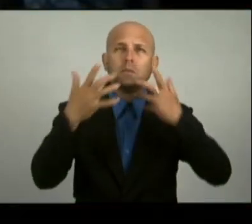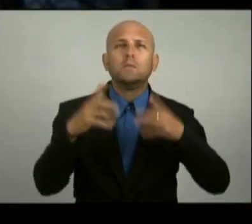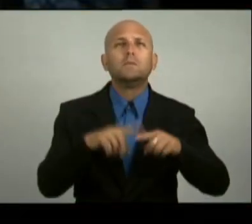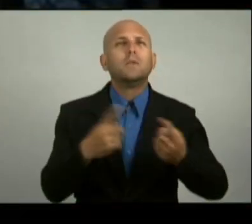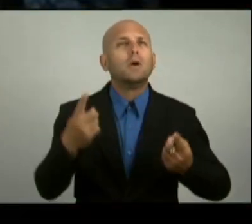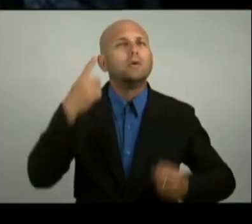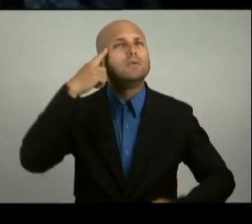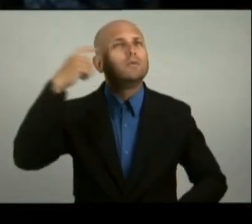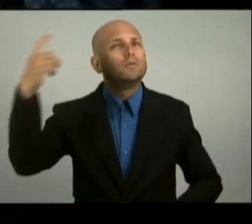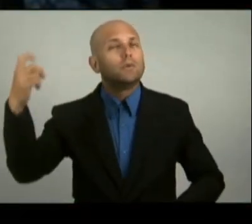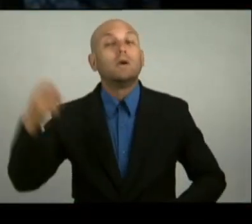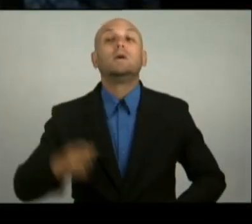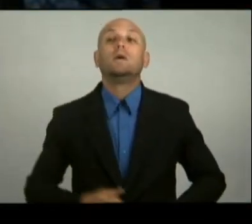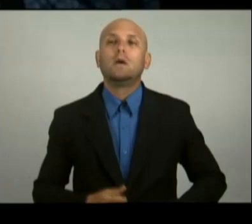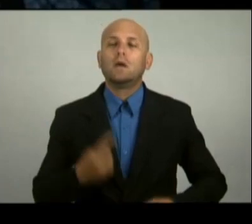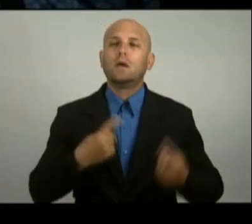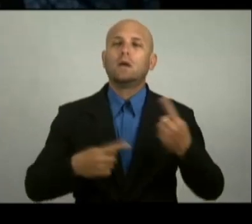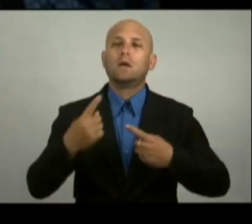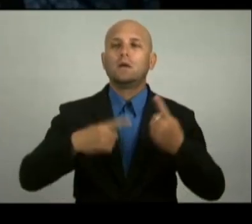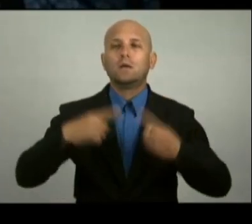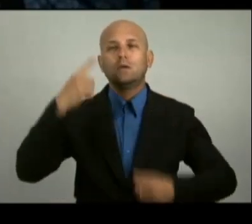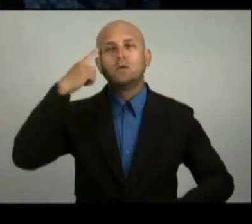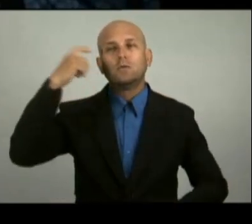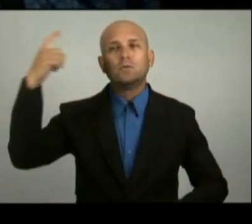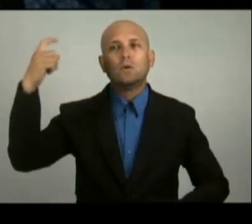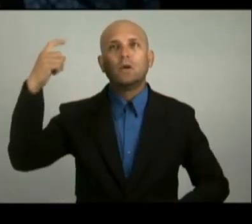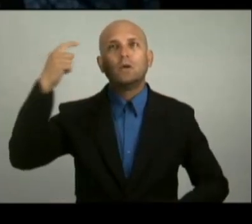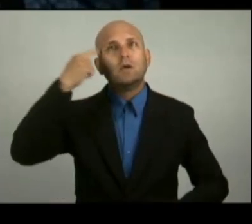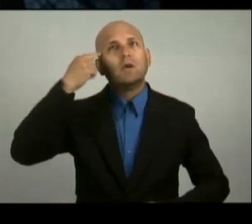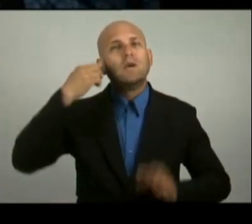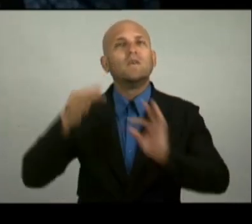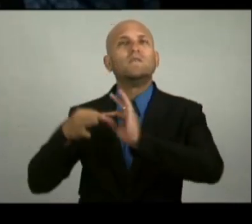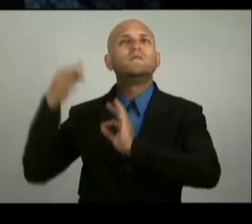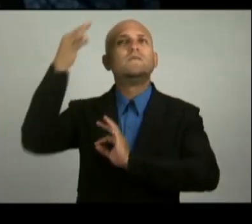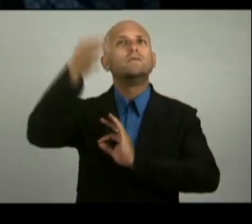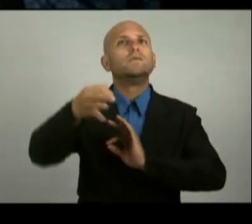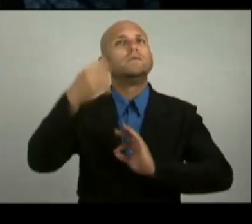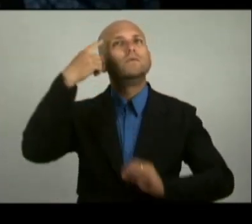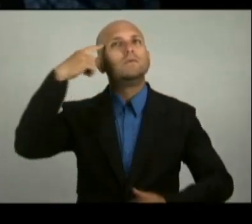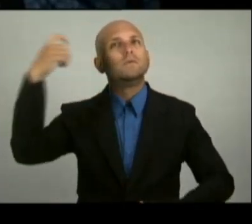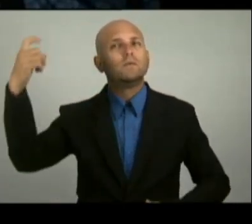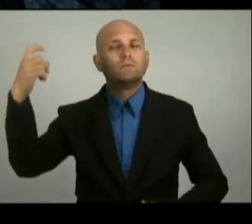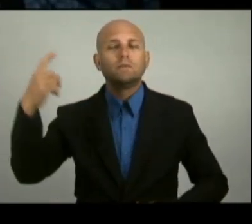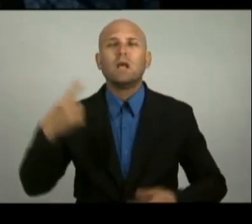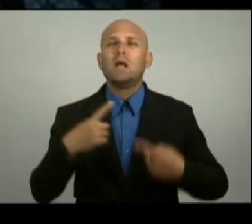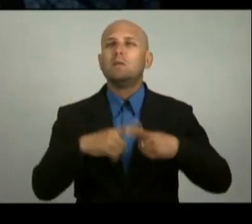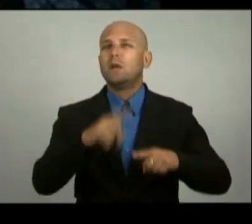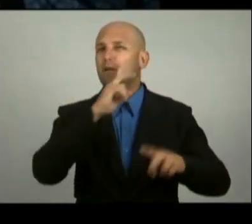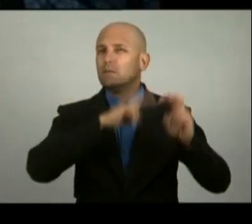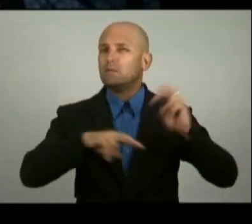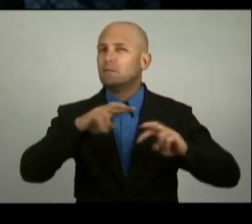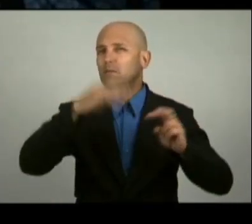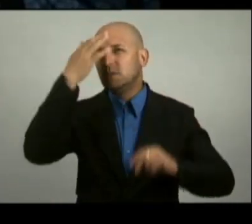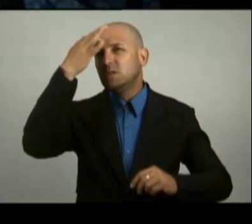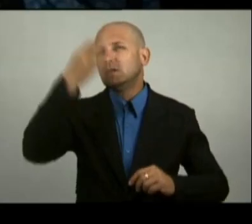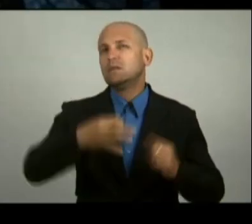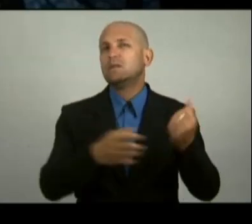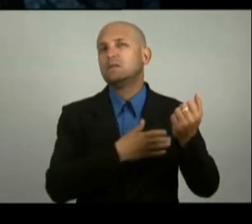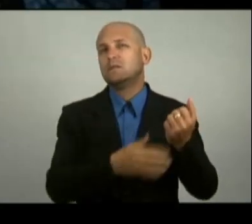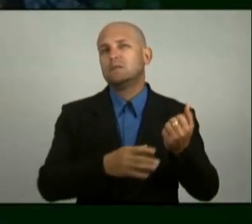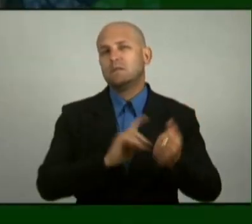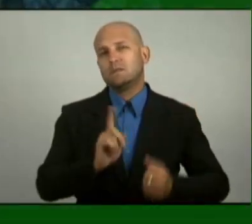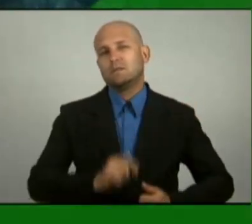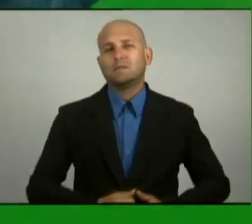demostrar científicamente que existan sueños premonitorios hasta ahora todos son hipótesis más o menos certeras de nuestra vida